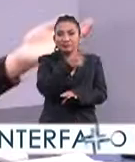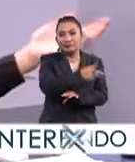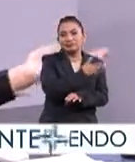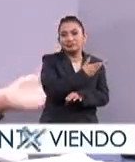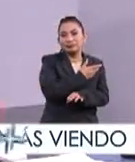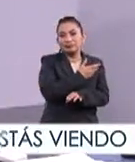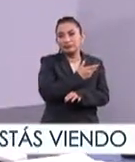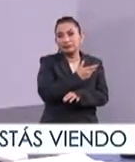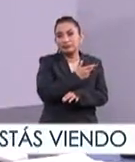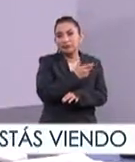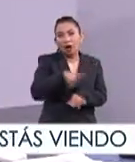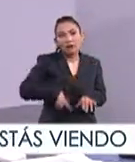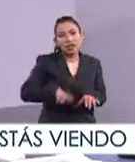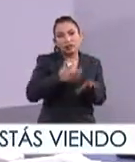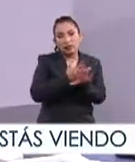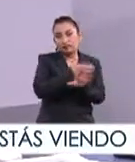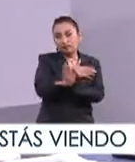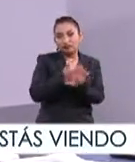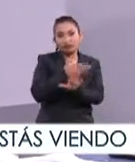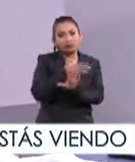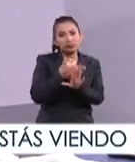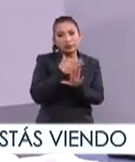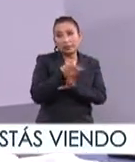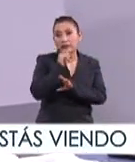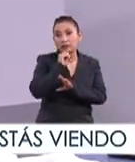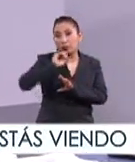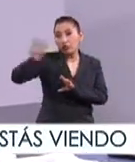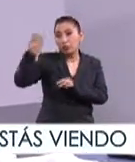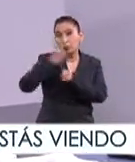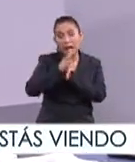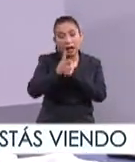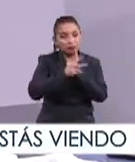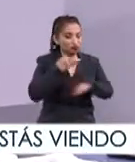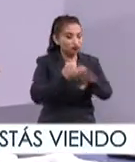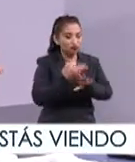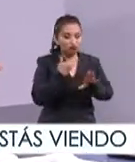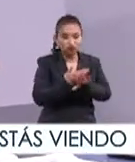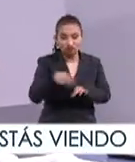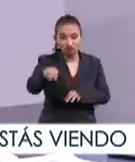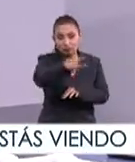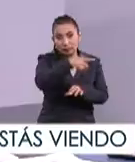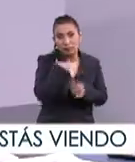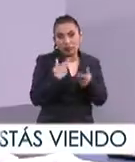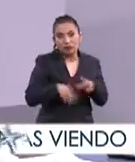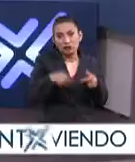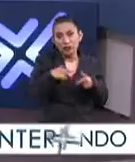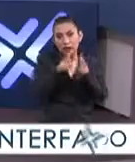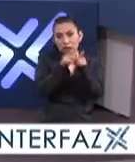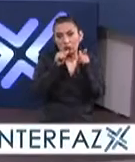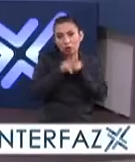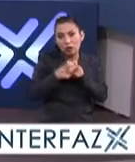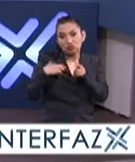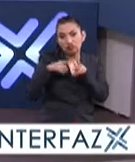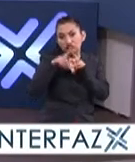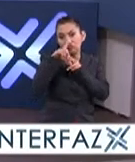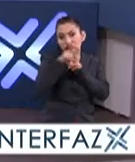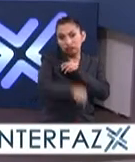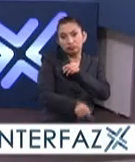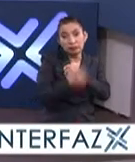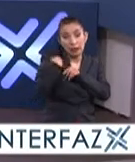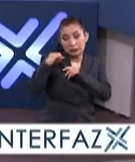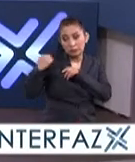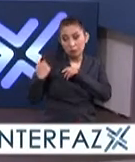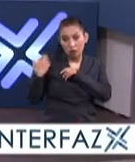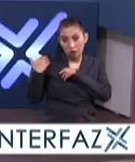ha tenido, por ejemplo, el gobierno de los Estados Unidos, pero también en otros países, contra este tipo de fenómenos migratorios. Y bueno, la